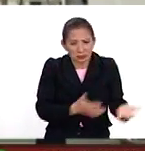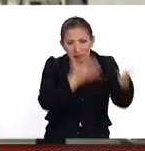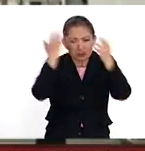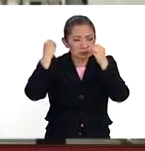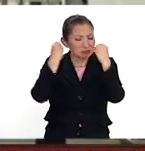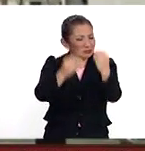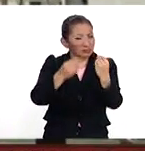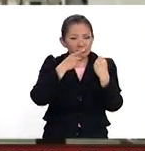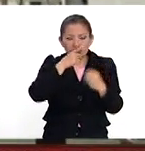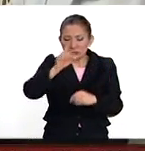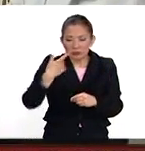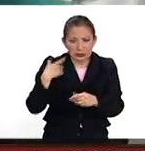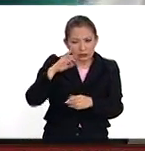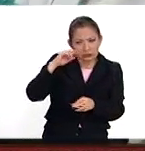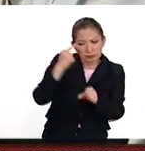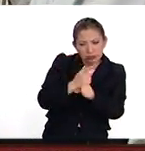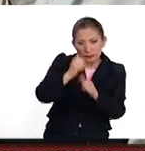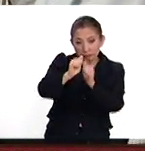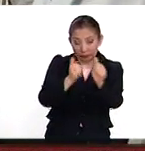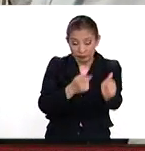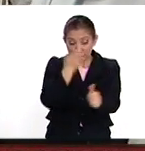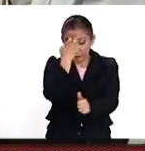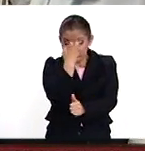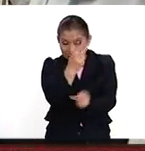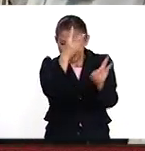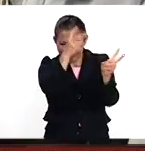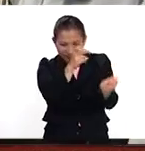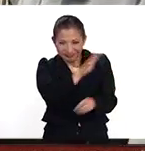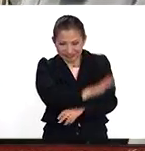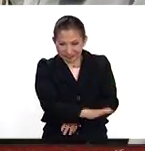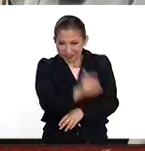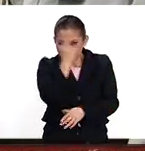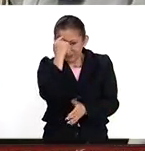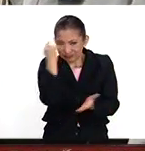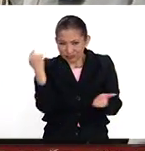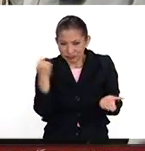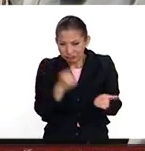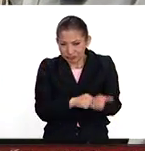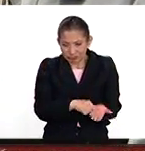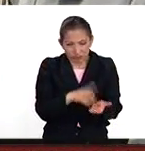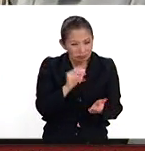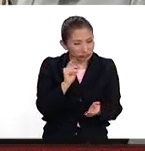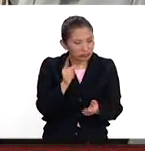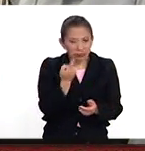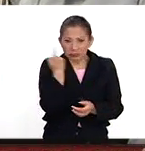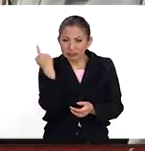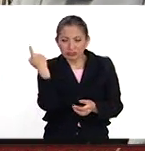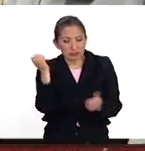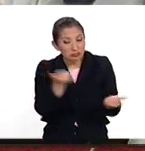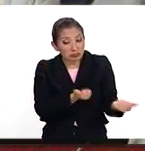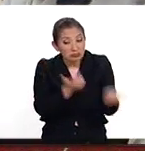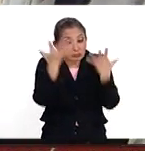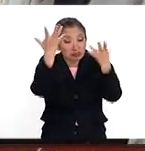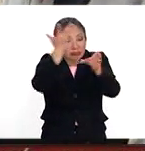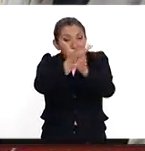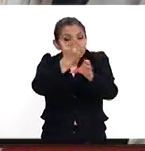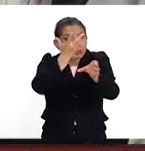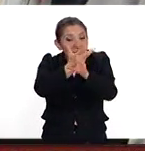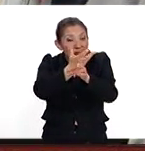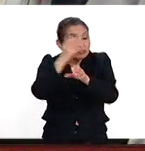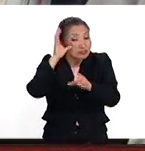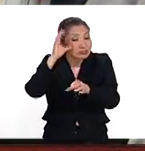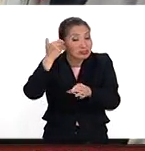y que explica ese déficit. En ese sentido, yo creo que, y no es el caso de las exportaciones de Estados Unidos a